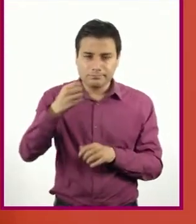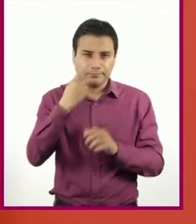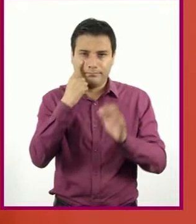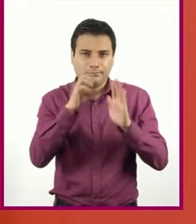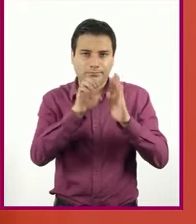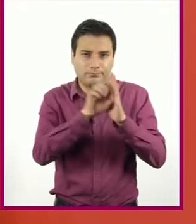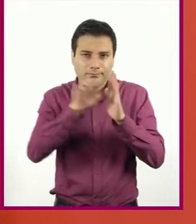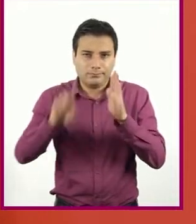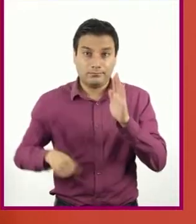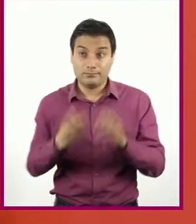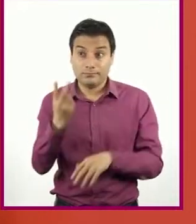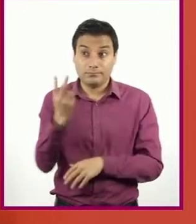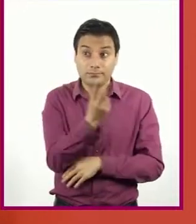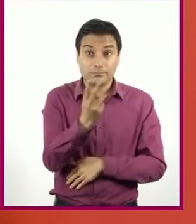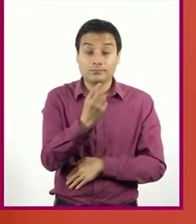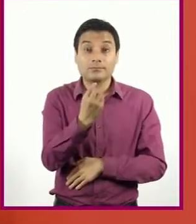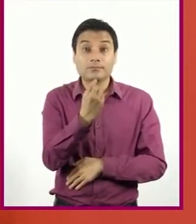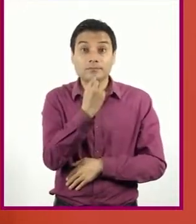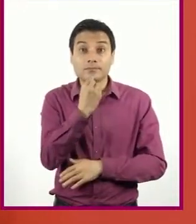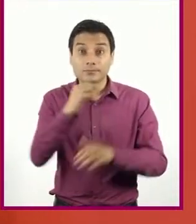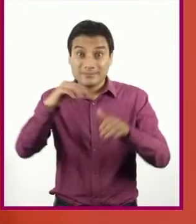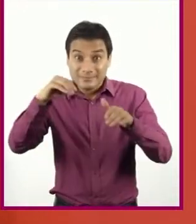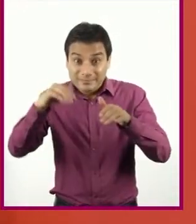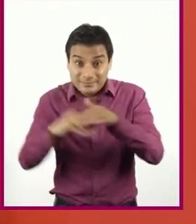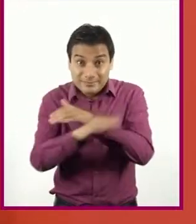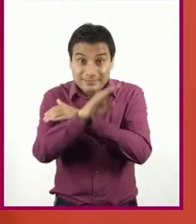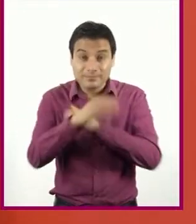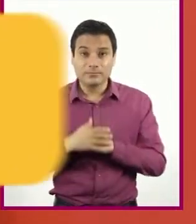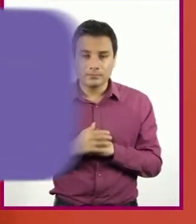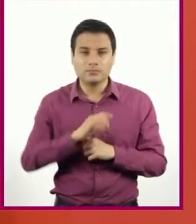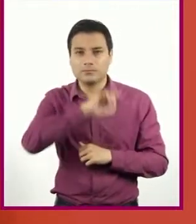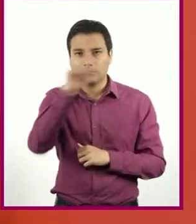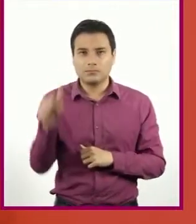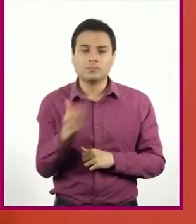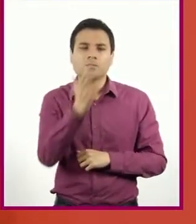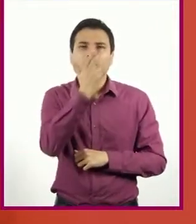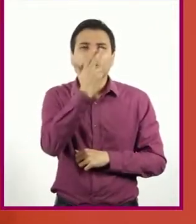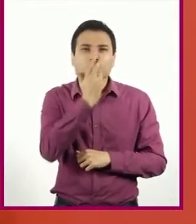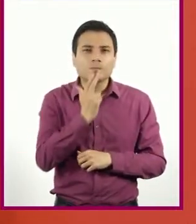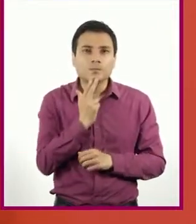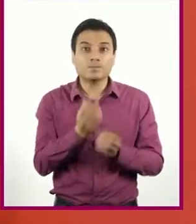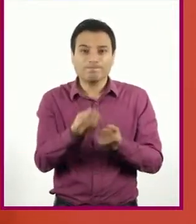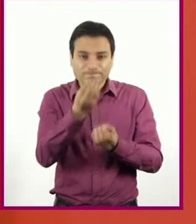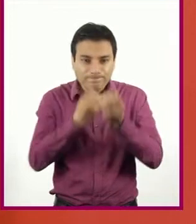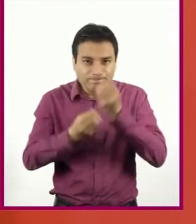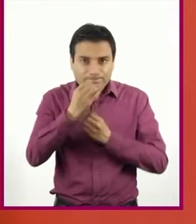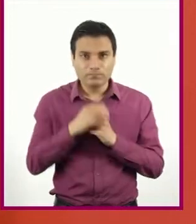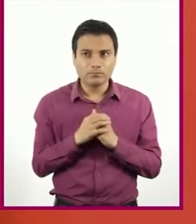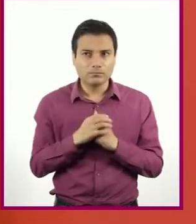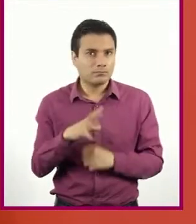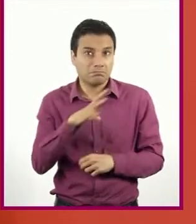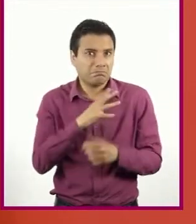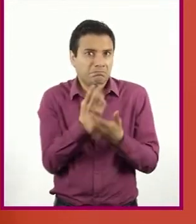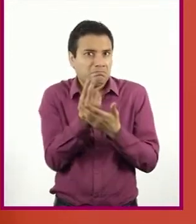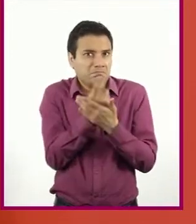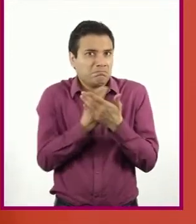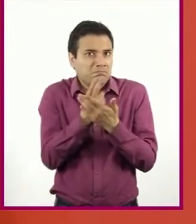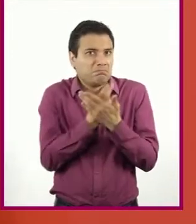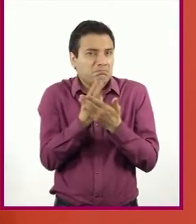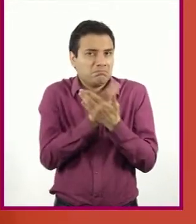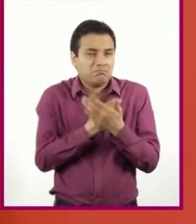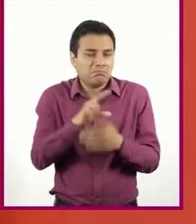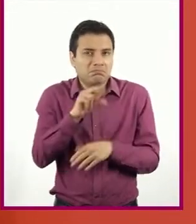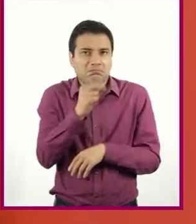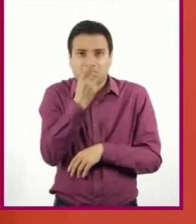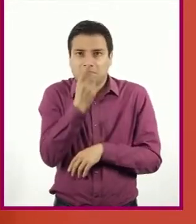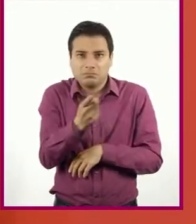los hermanos a la casa de la bruja, el que coman hasta hartarse de dulces o el que los metan en la jaula. Que no